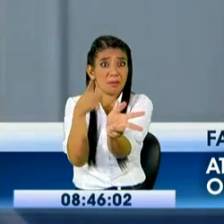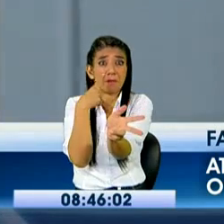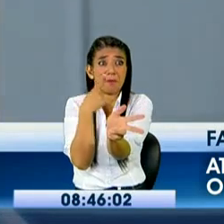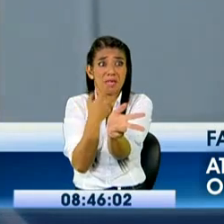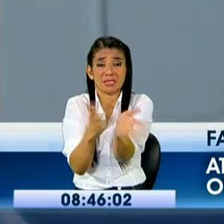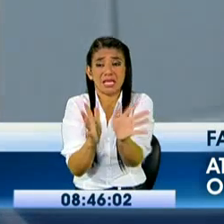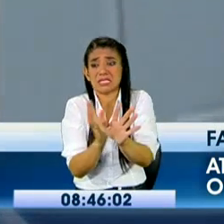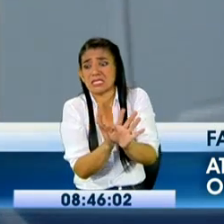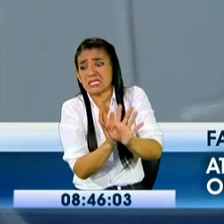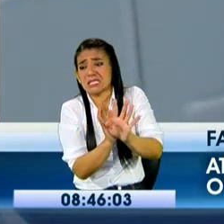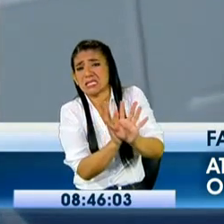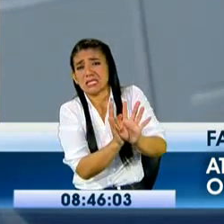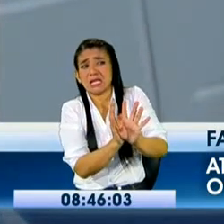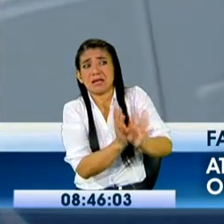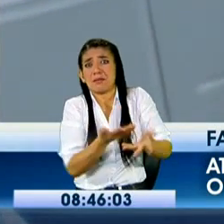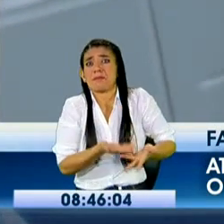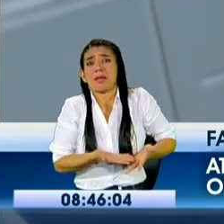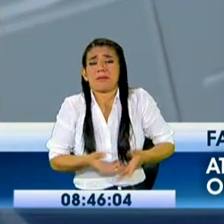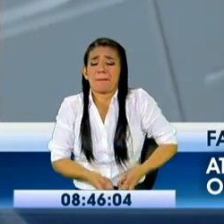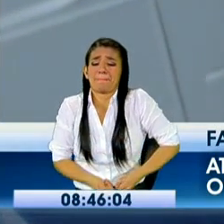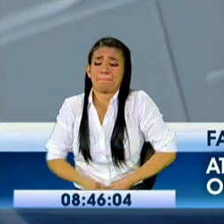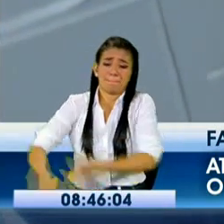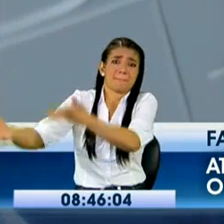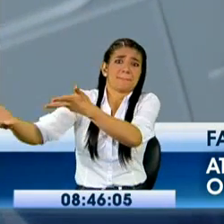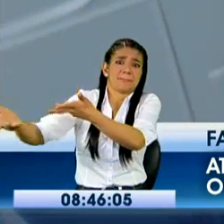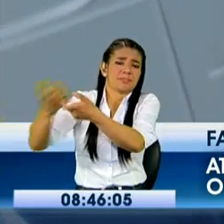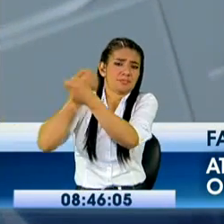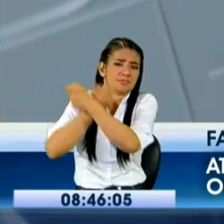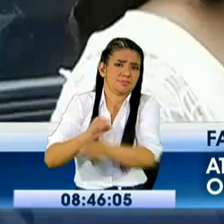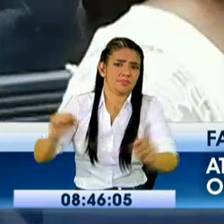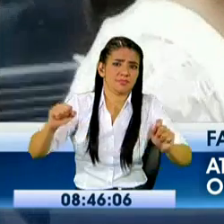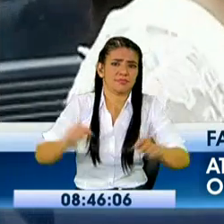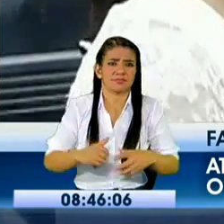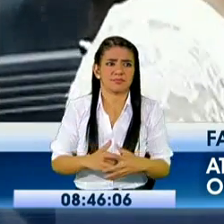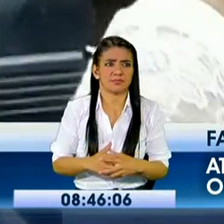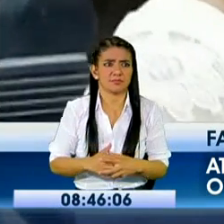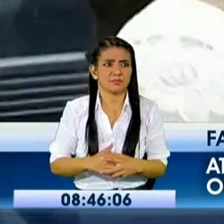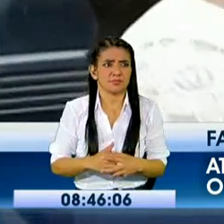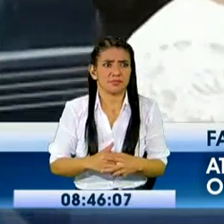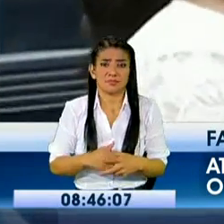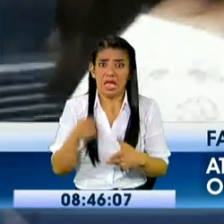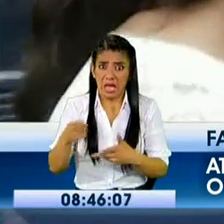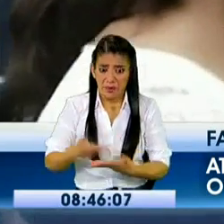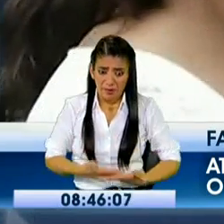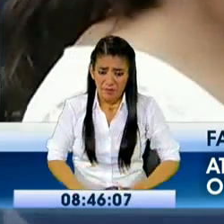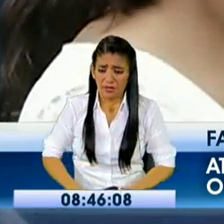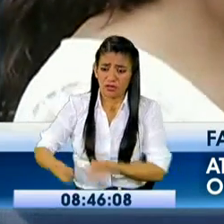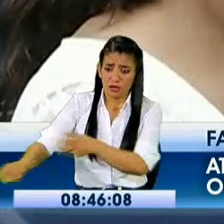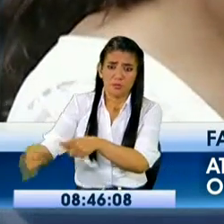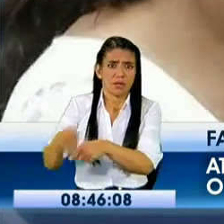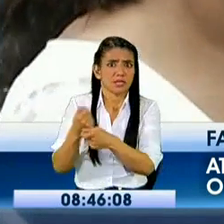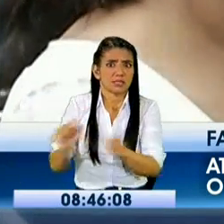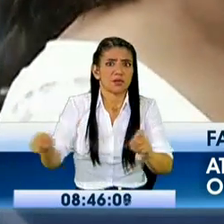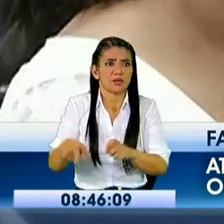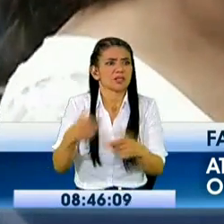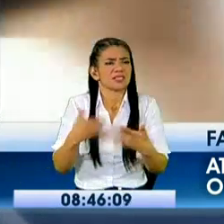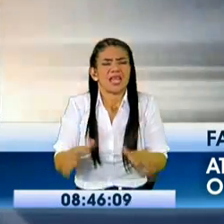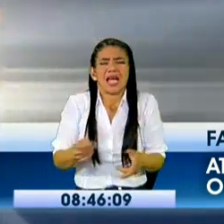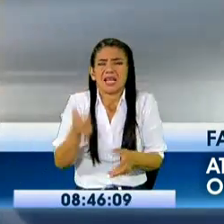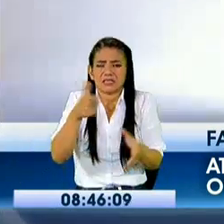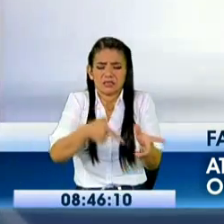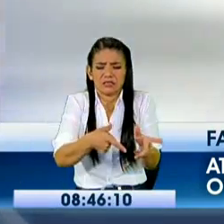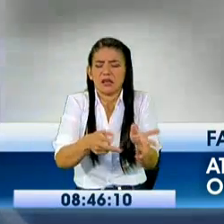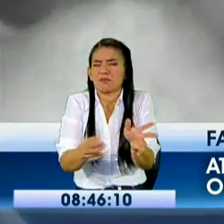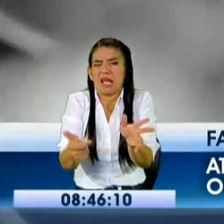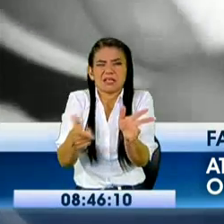llantas, trató de salvar a la bebé, botándola fuera del coche. A la que coge la niña, la tira para afuera, porque la niña estaba ya casi debajo del